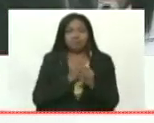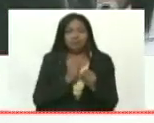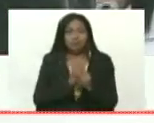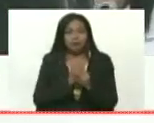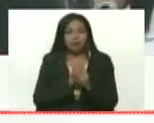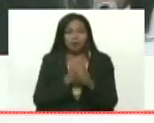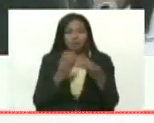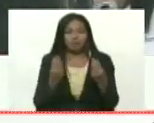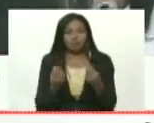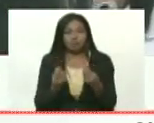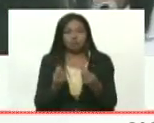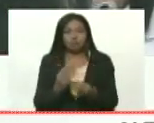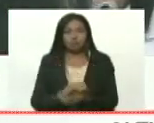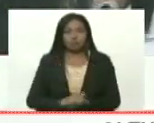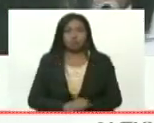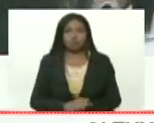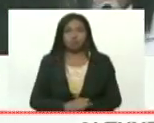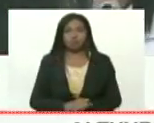y